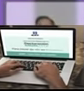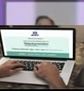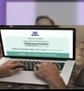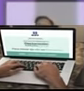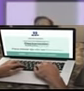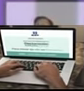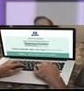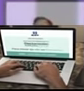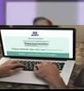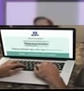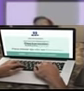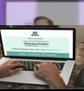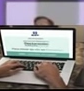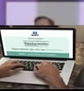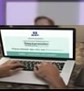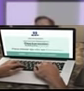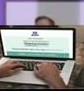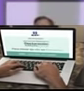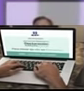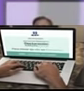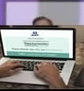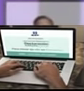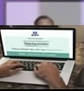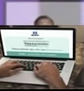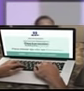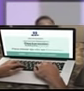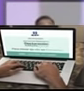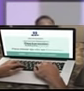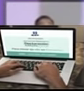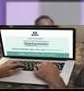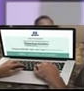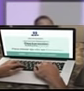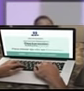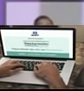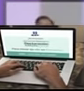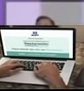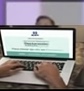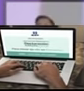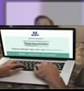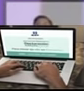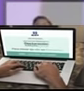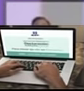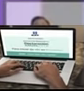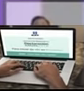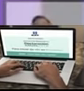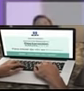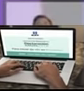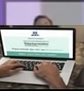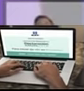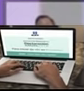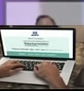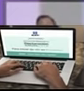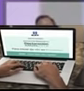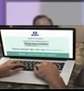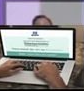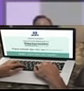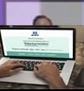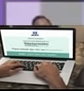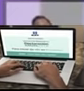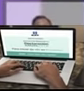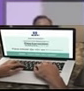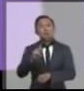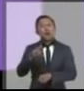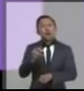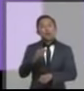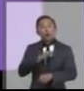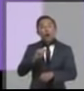ver, porque cualquier abogado puede comprar un amparo en este país y puede lograr sacar a cualquier delincuente de cuello blanco o del